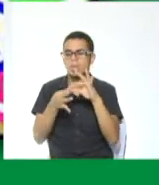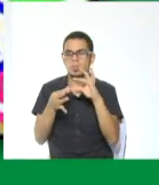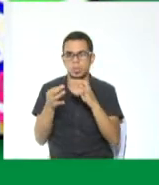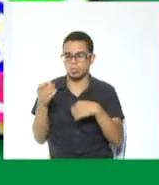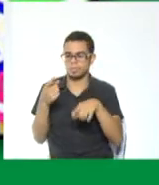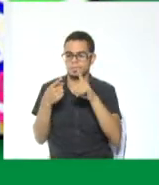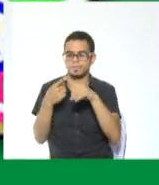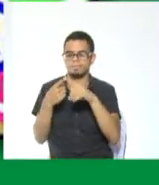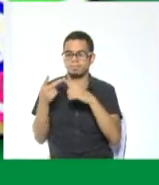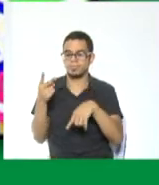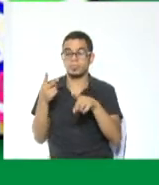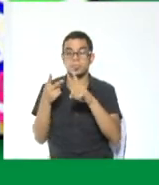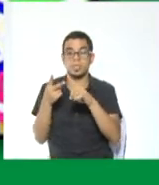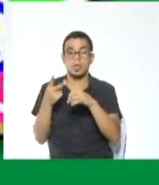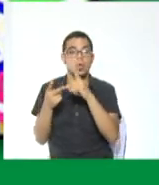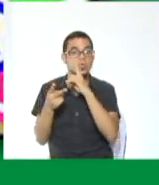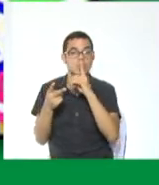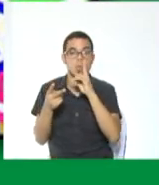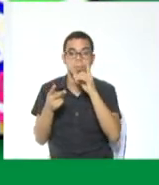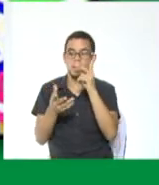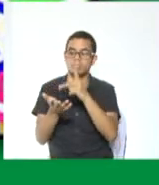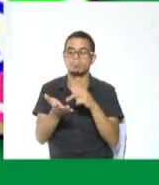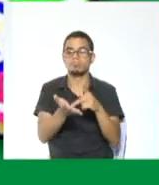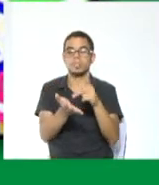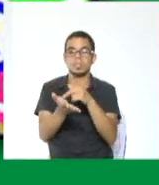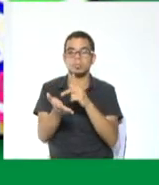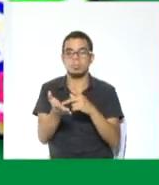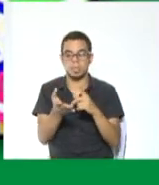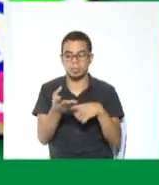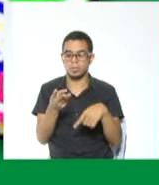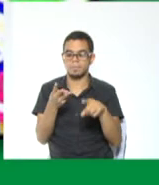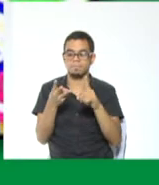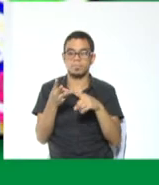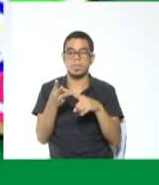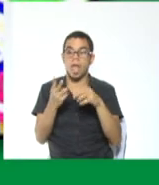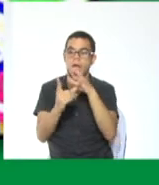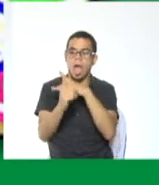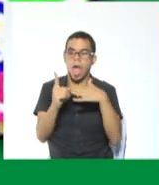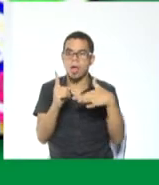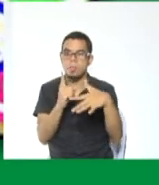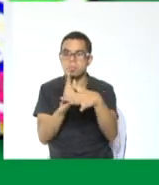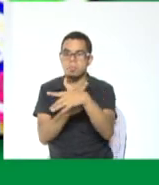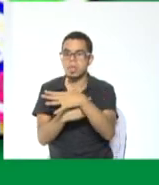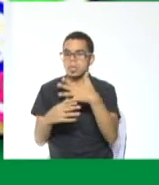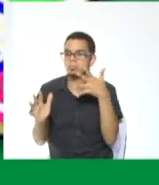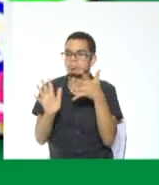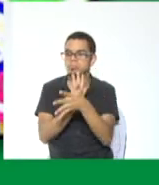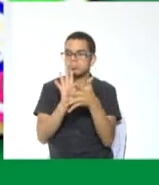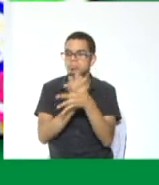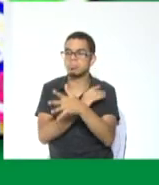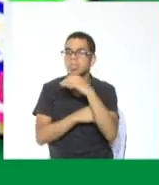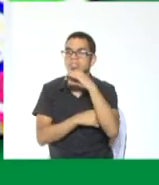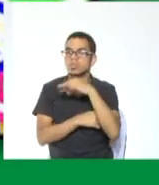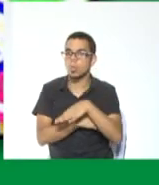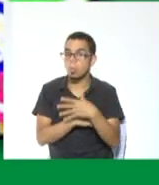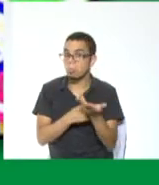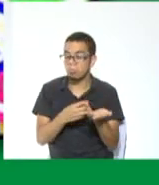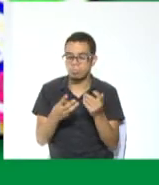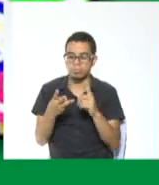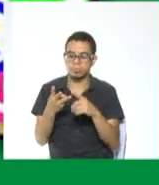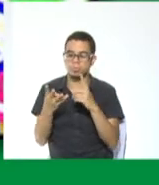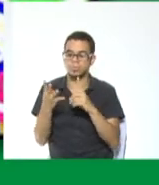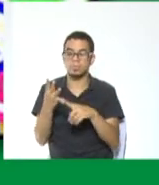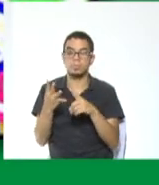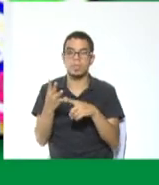Nombre del cuento. Nombre de los personajes. Ambiente en el que sucedieron los